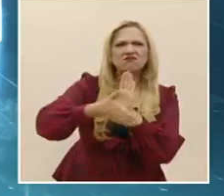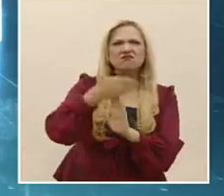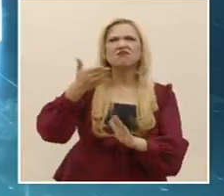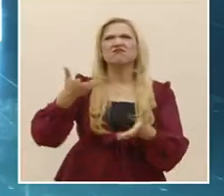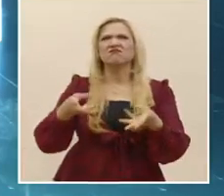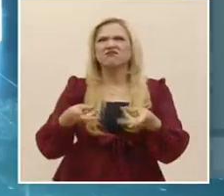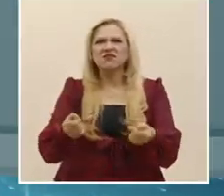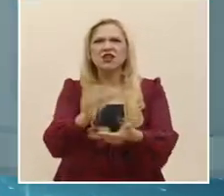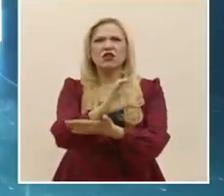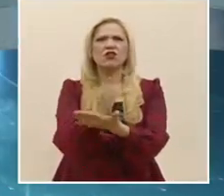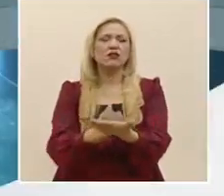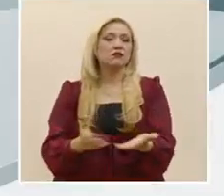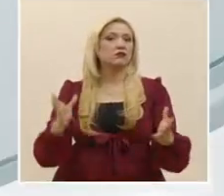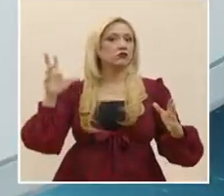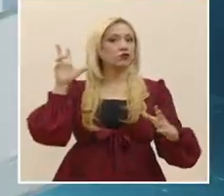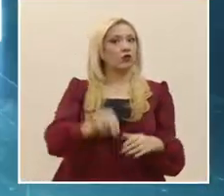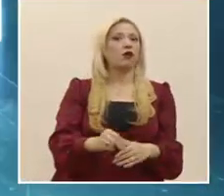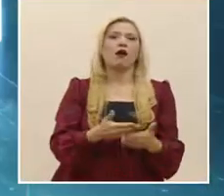de infraestructura.